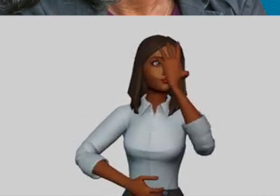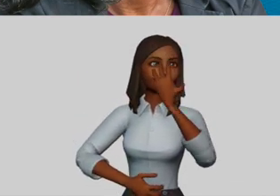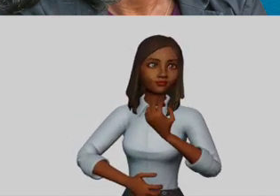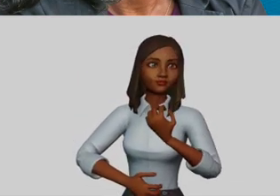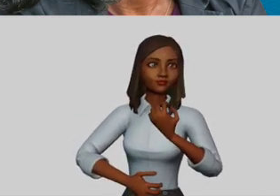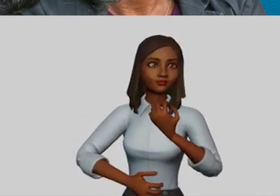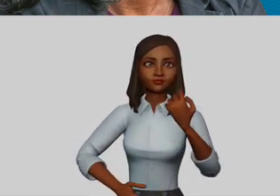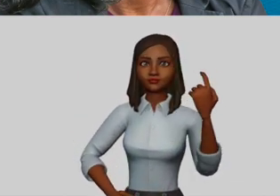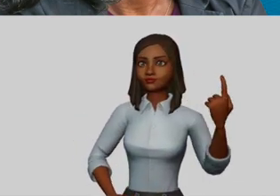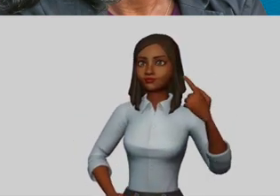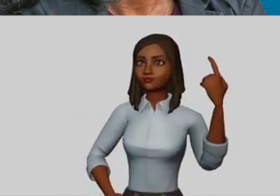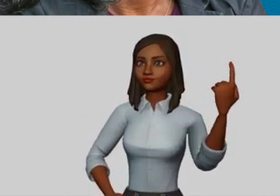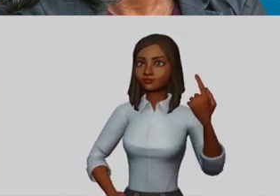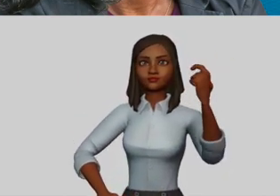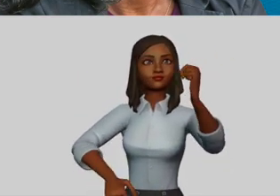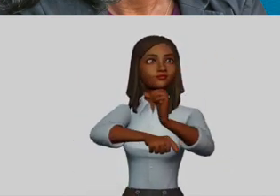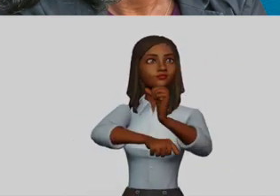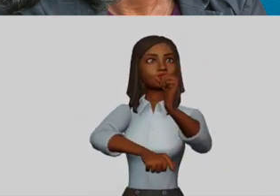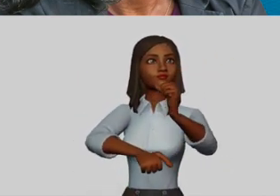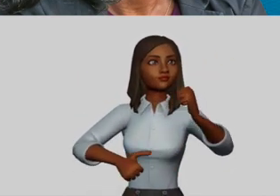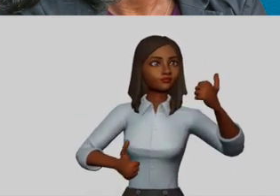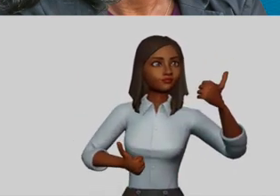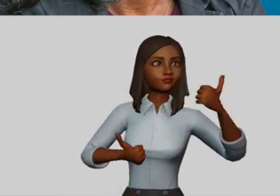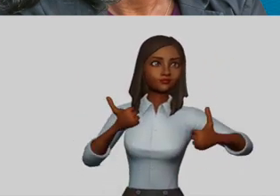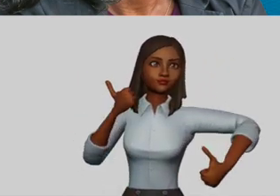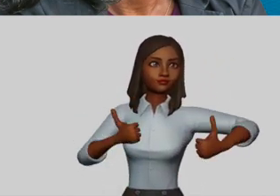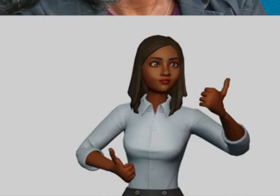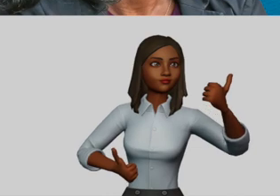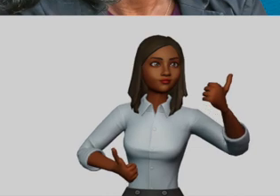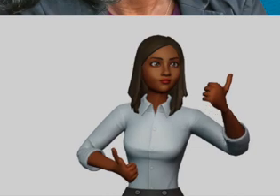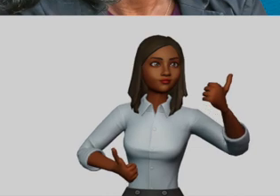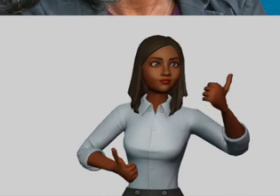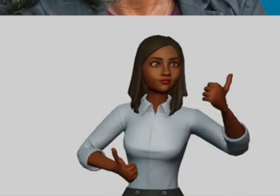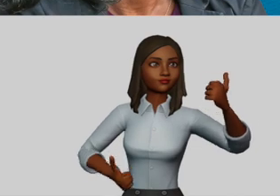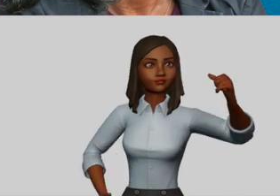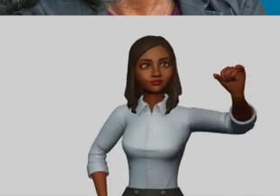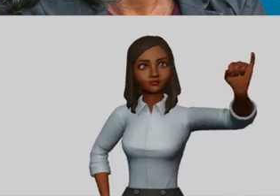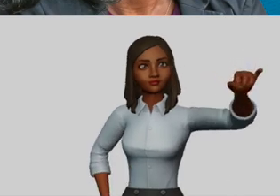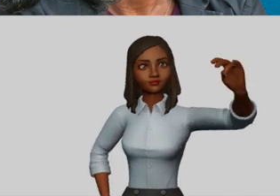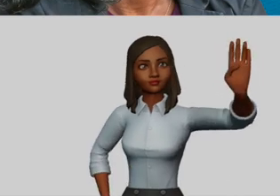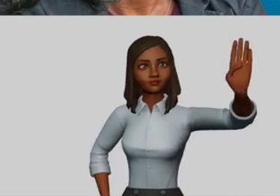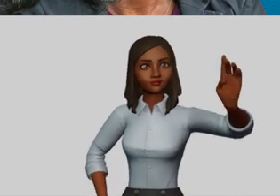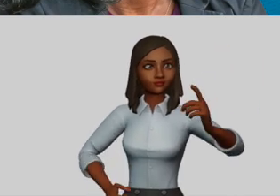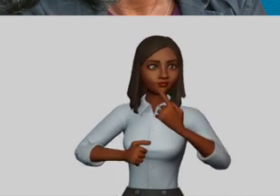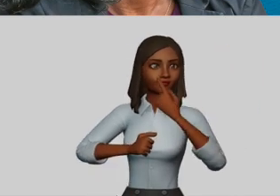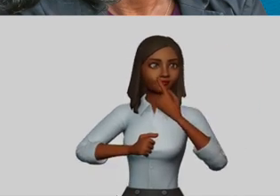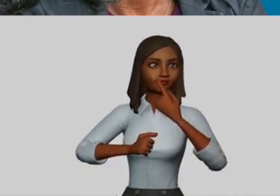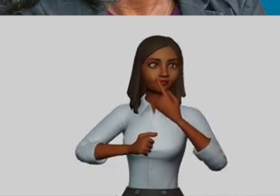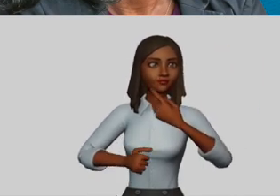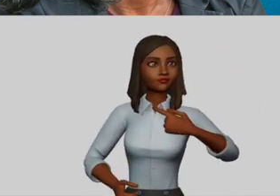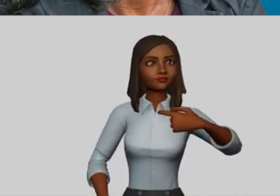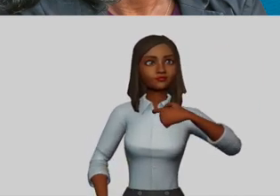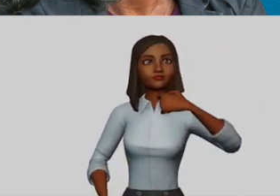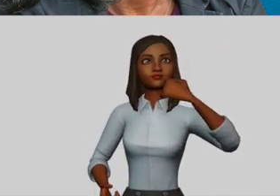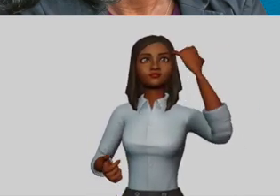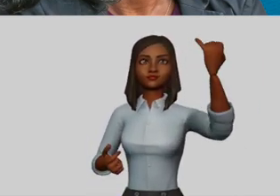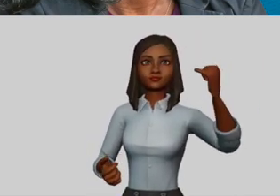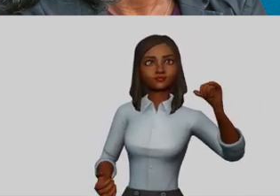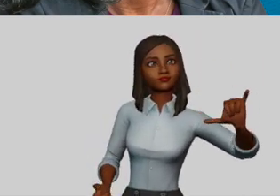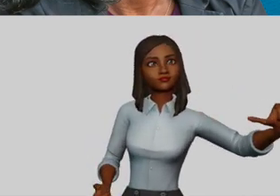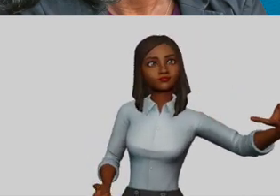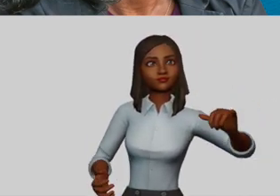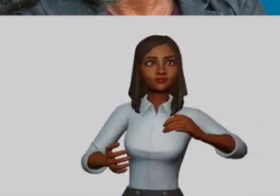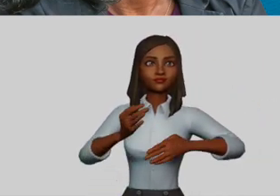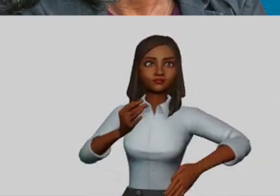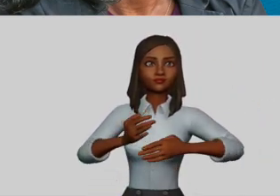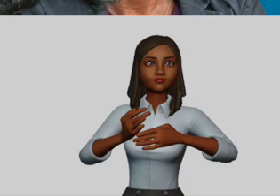estás diciendo es bien importante para el avatar. Porque uh-huh. acuérdate que también estamos trabajando la lengua hasta el avatar. Entonces, para